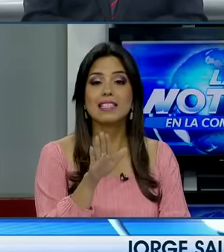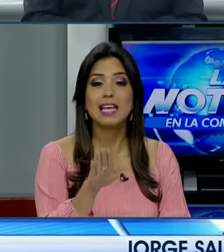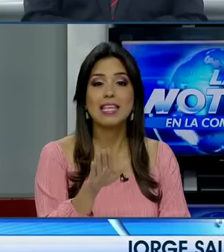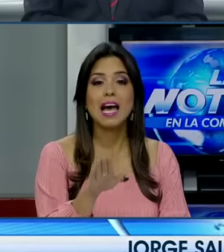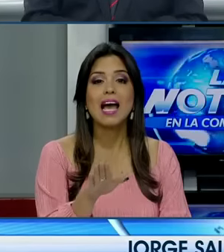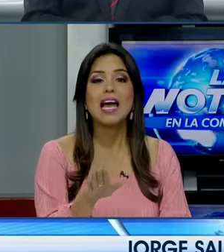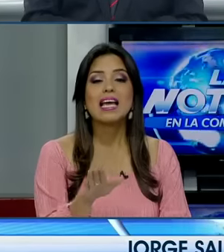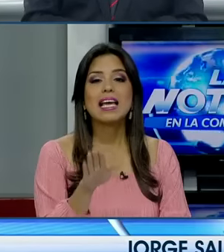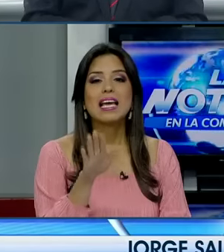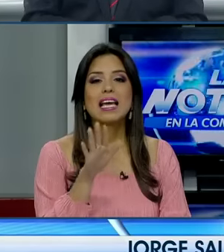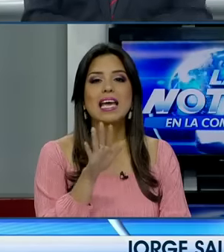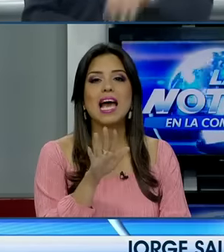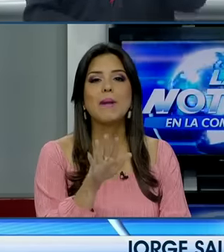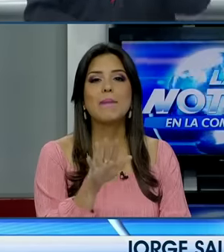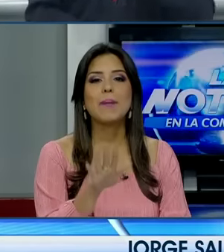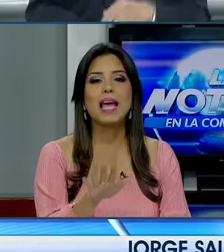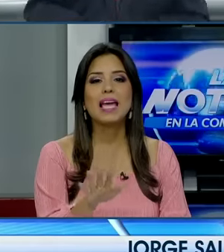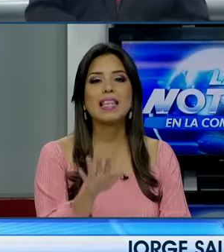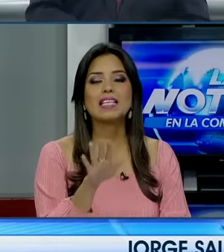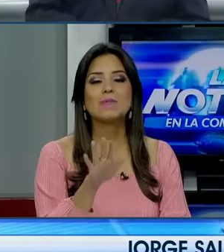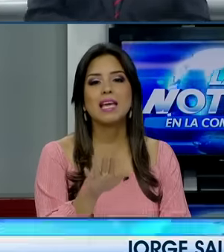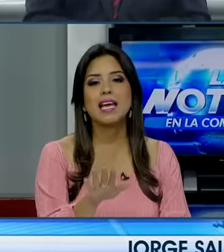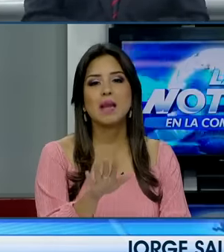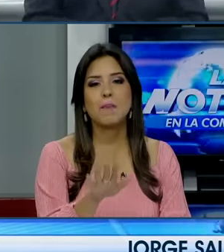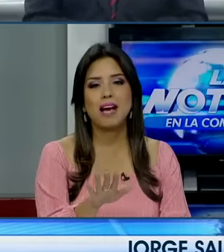siguiente salida. Yo puedo hacer esto y mucho más. Claro, yo sé.